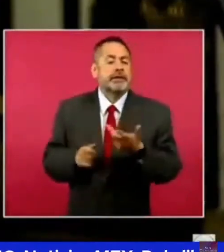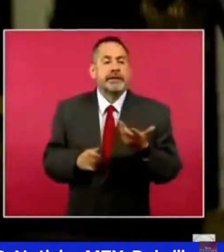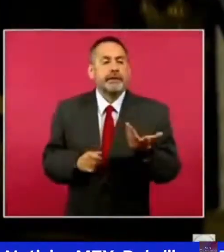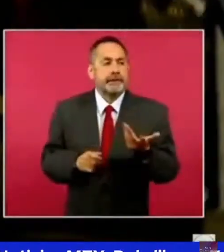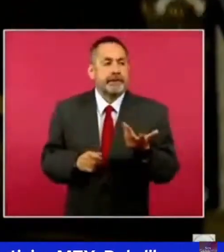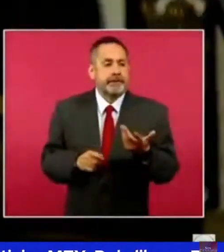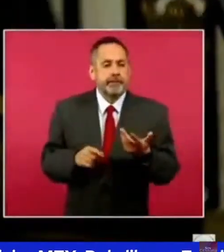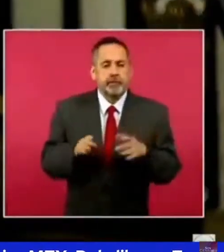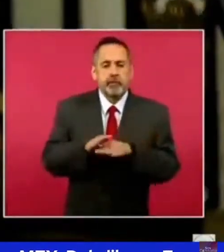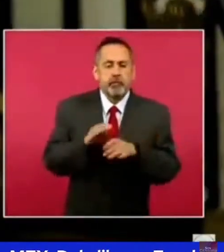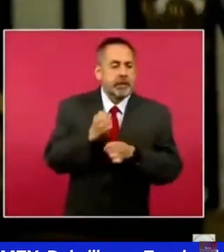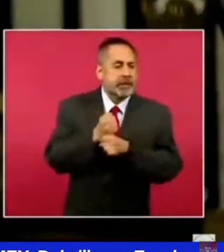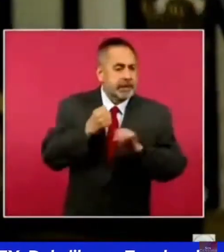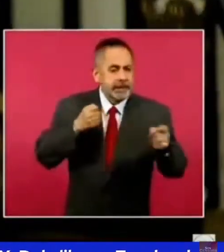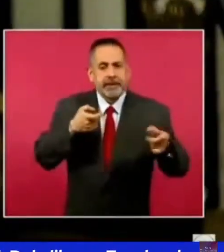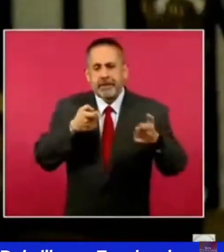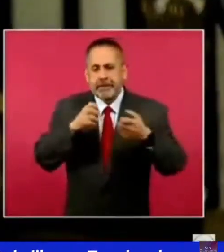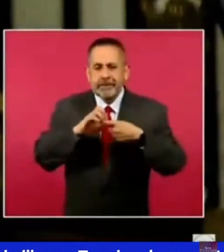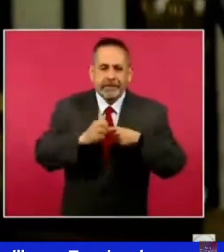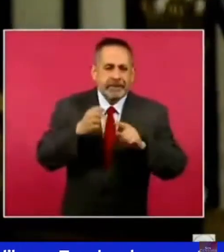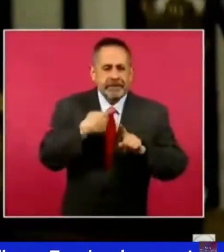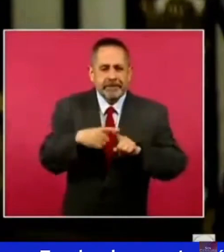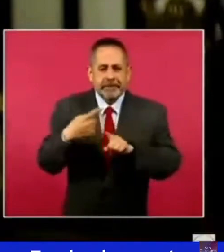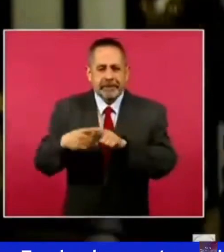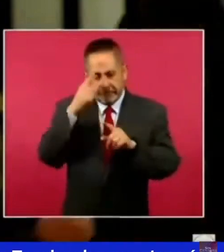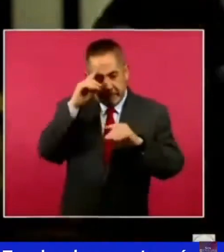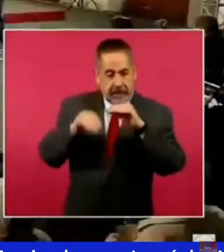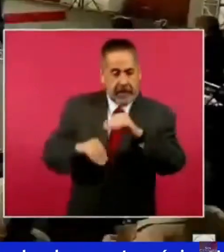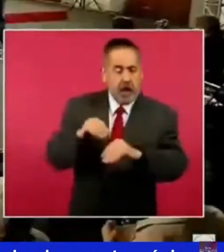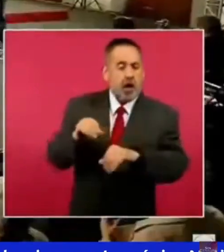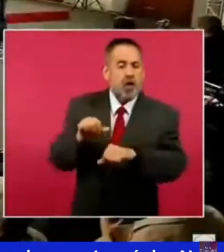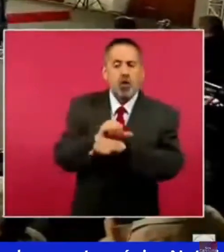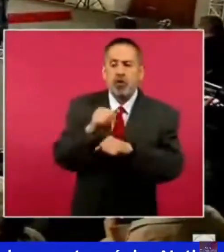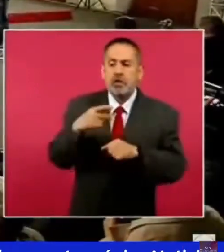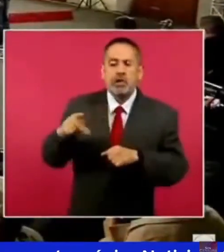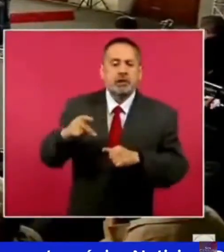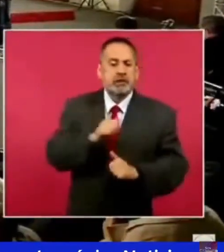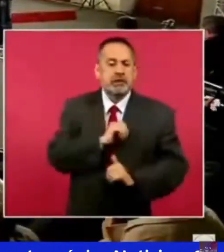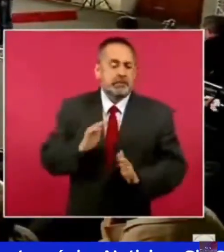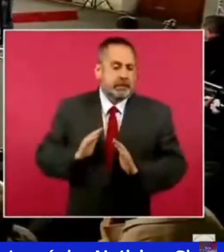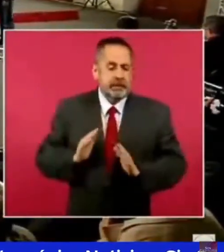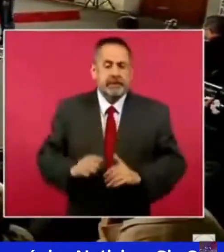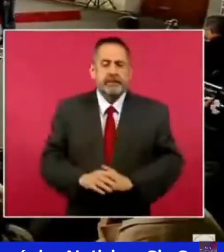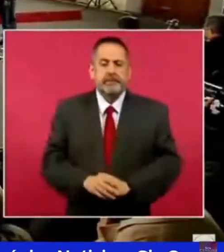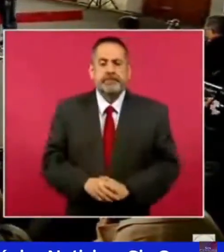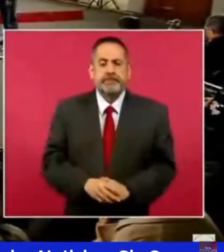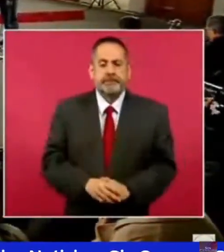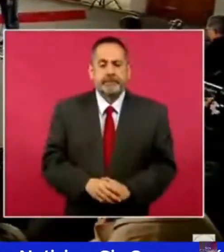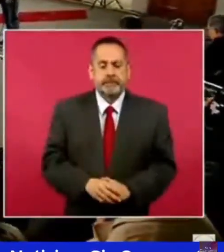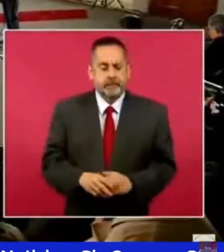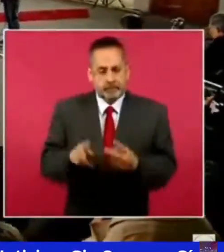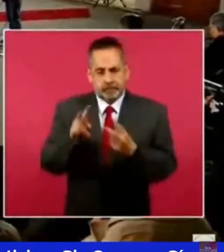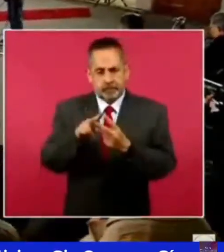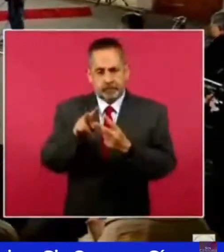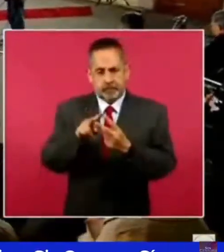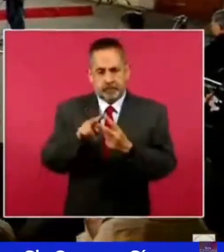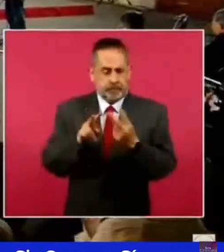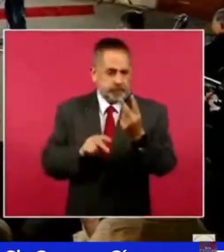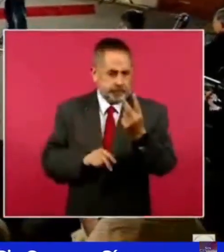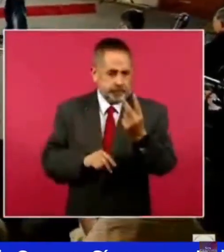de armas y de incluso refacciones para vehículos militares. Preguntarle primero eso. Bueno, dos cosas. Primero, de